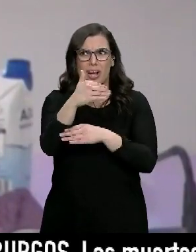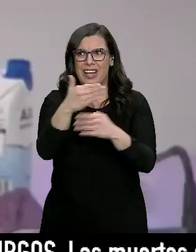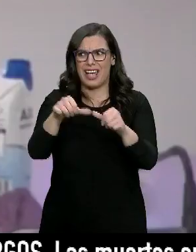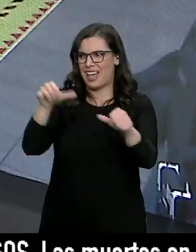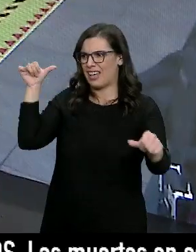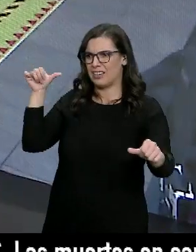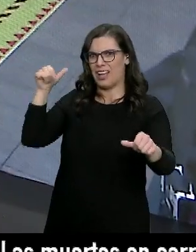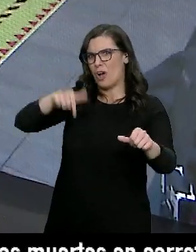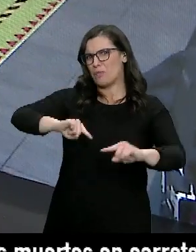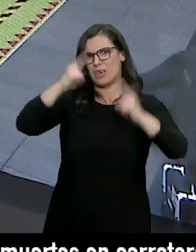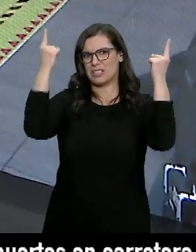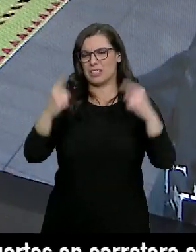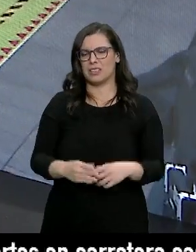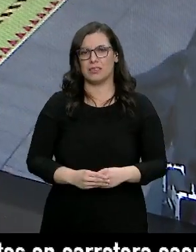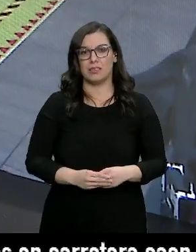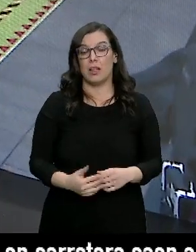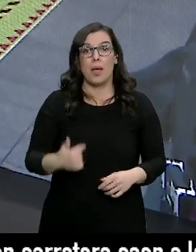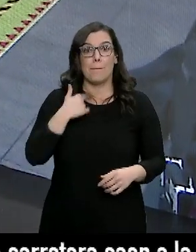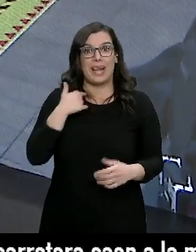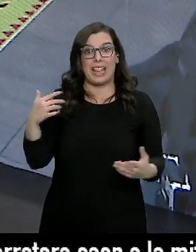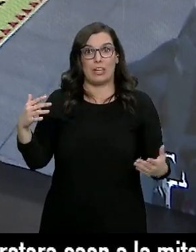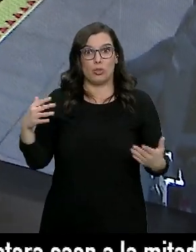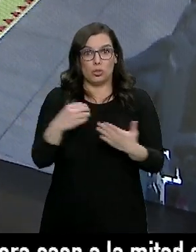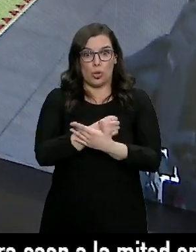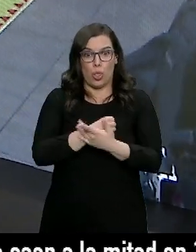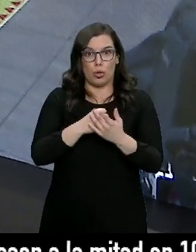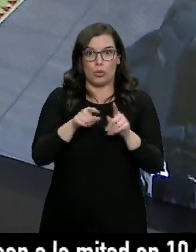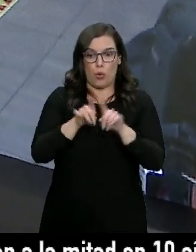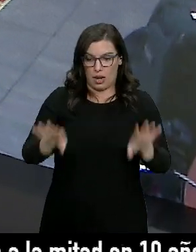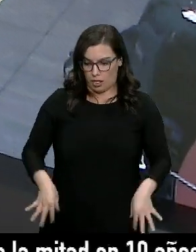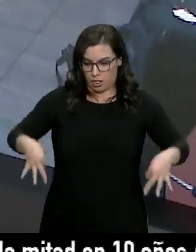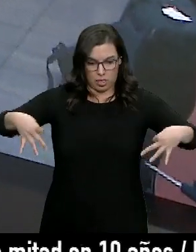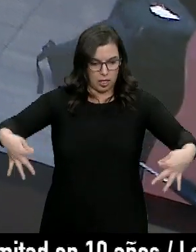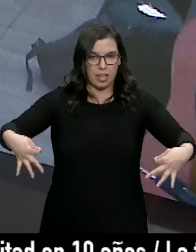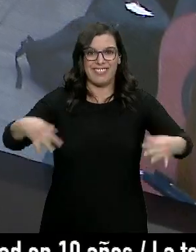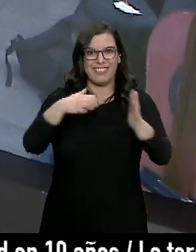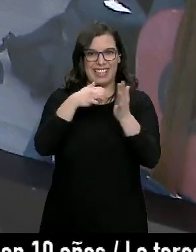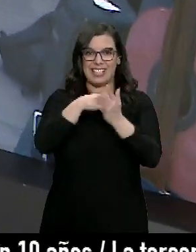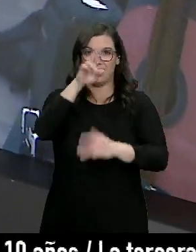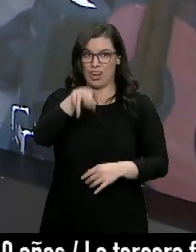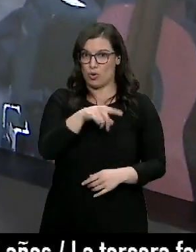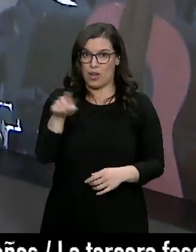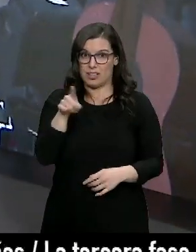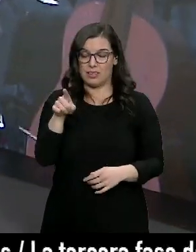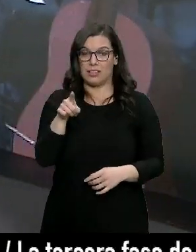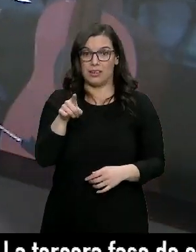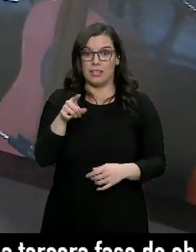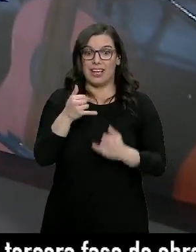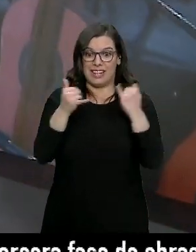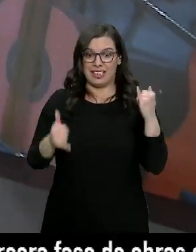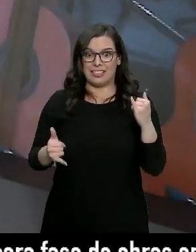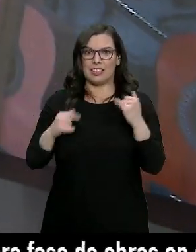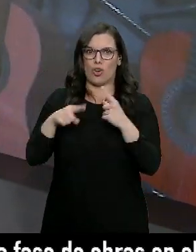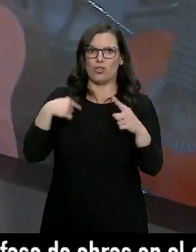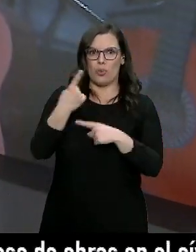calles. Perderlo todo, quedarse con lo opuesto, no es una frase hecha. La crisis sanitaria le ha devuelto su sentido